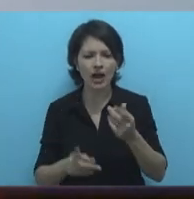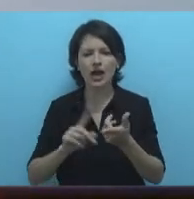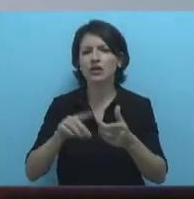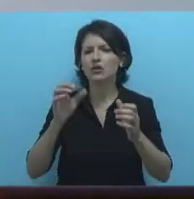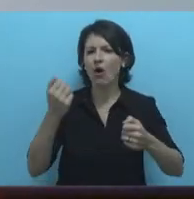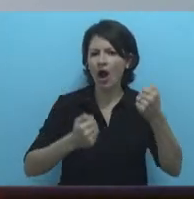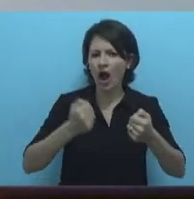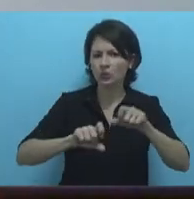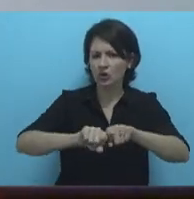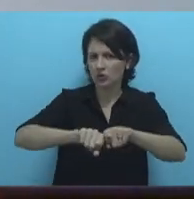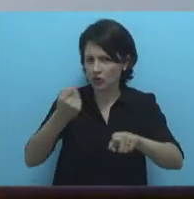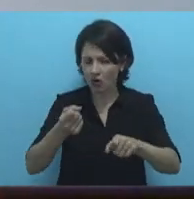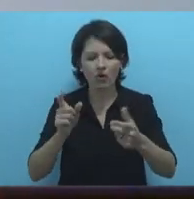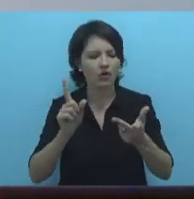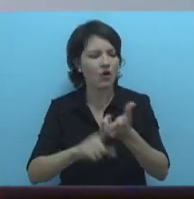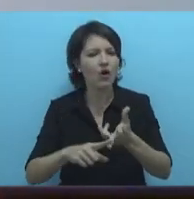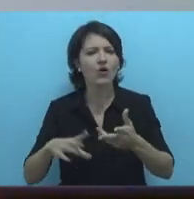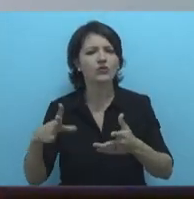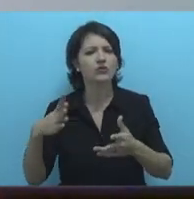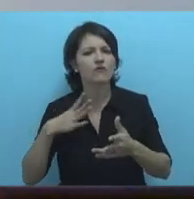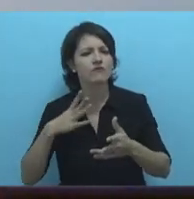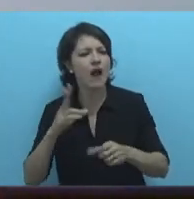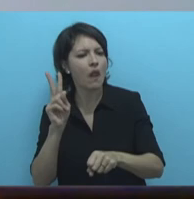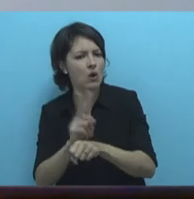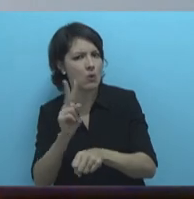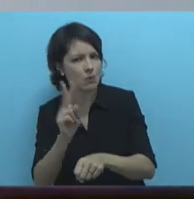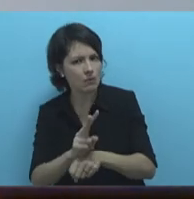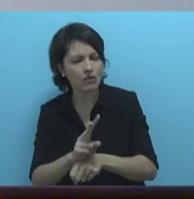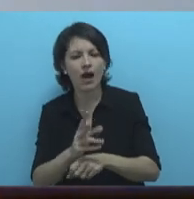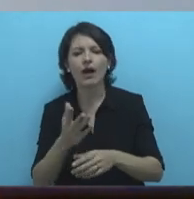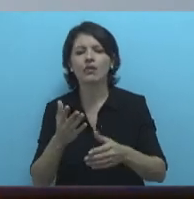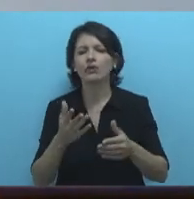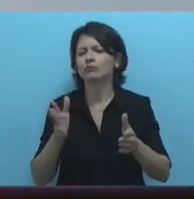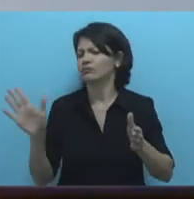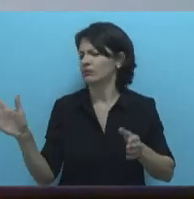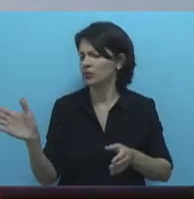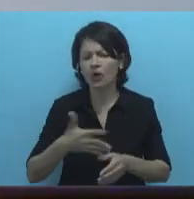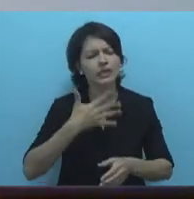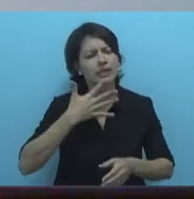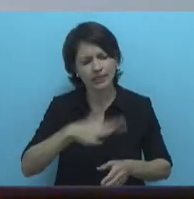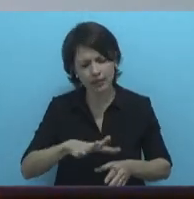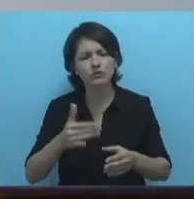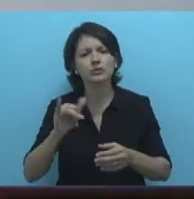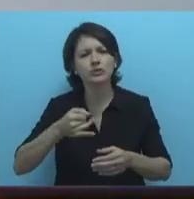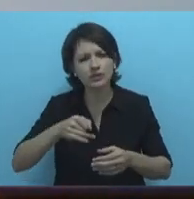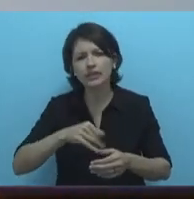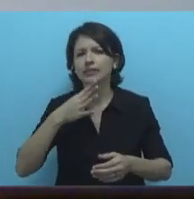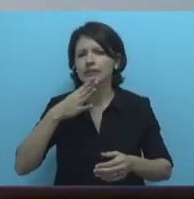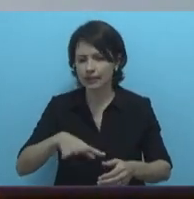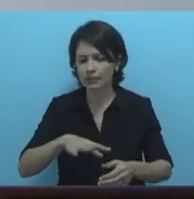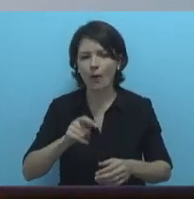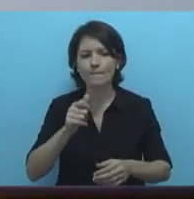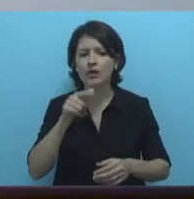rotos entendemos de la falta de atención y protección por parte de sus autoridades todo esto lo entendemos entendemos que también